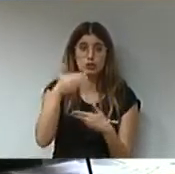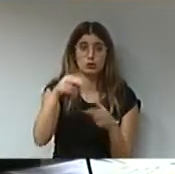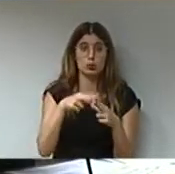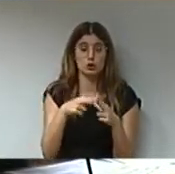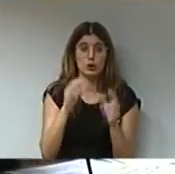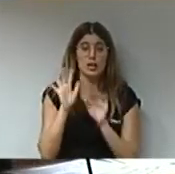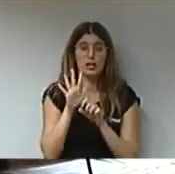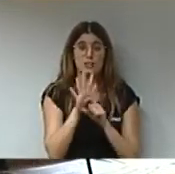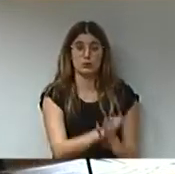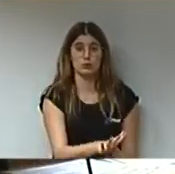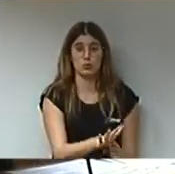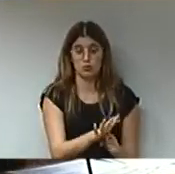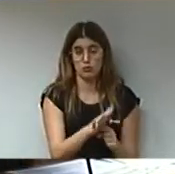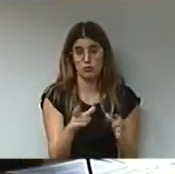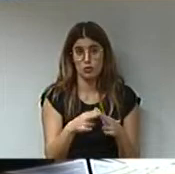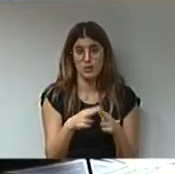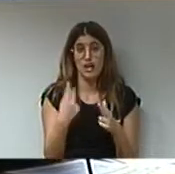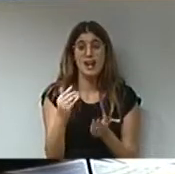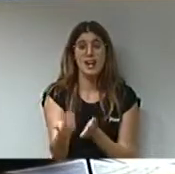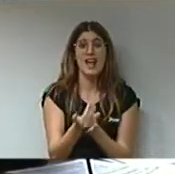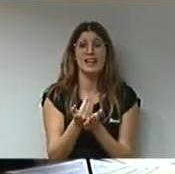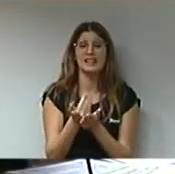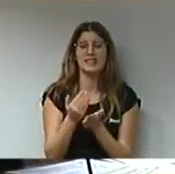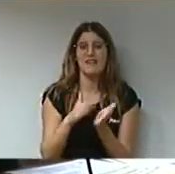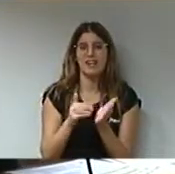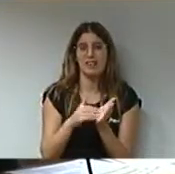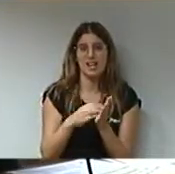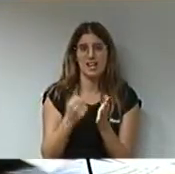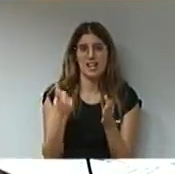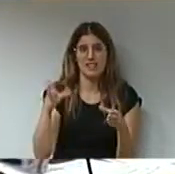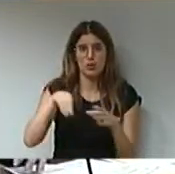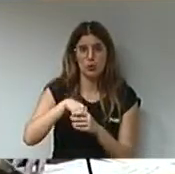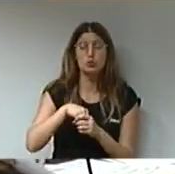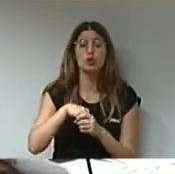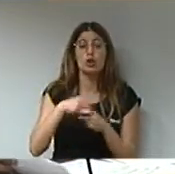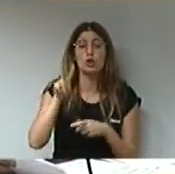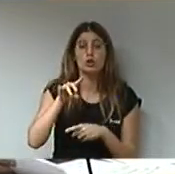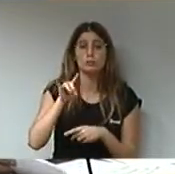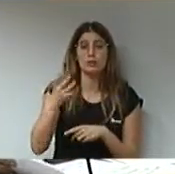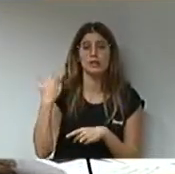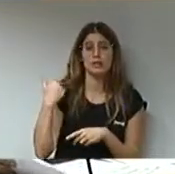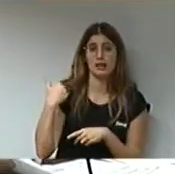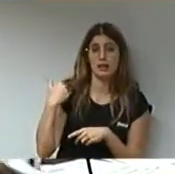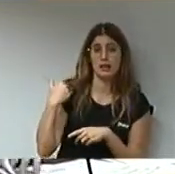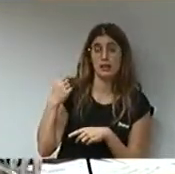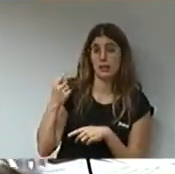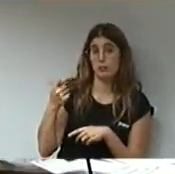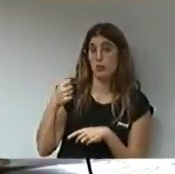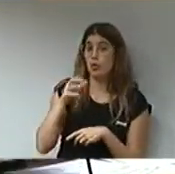social. Renta Valenciana de Inclusión, 2015, 42.177 destinatarios, 2022,